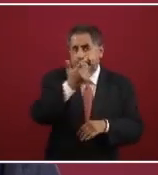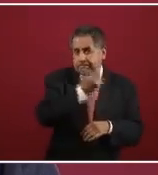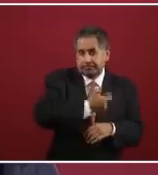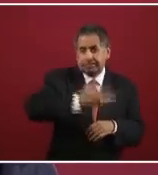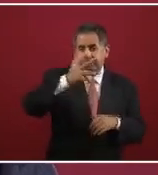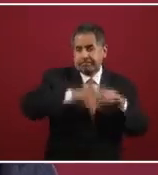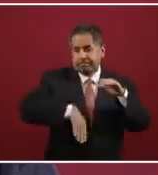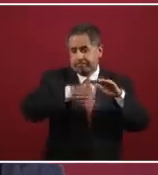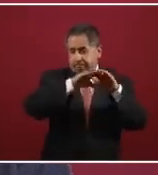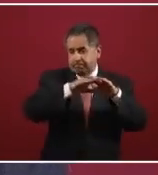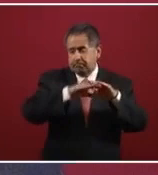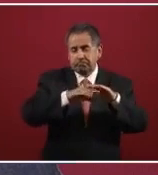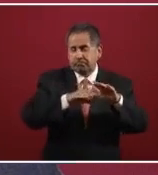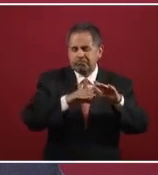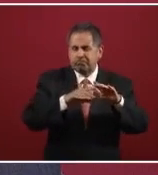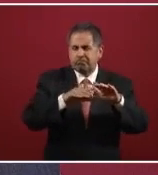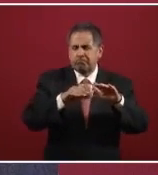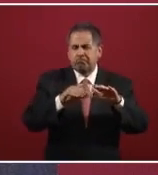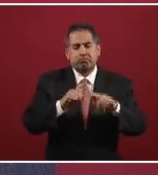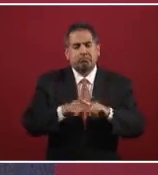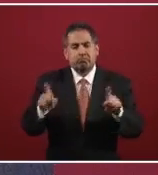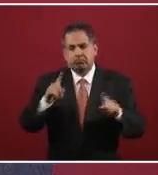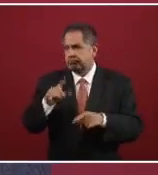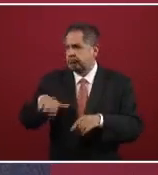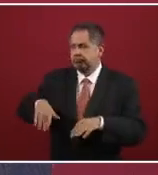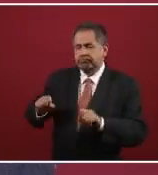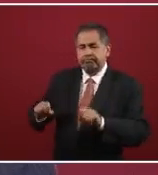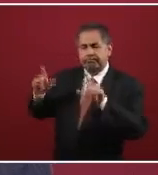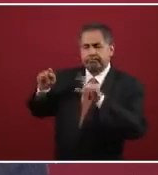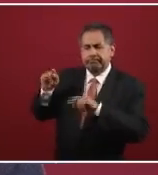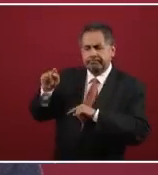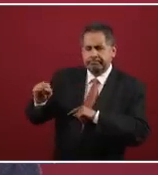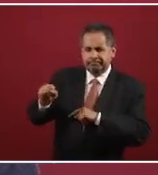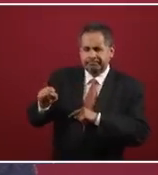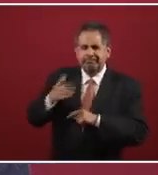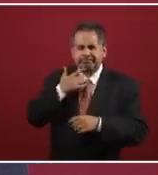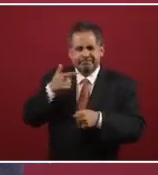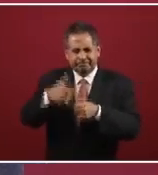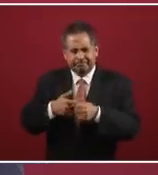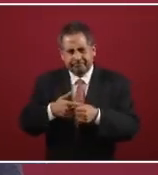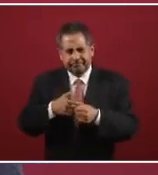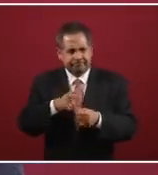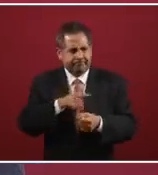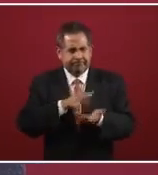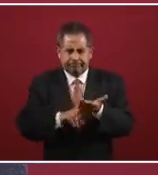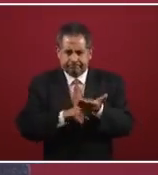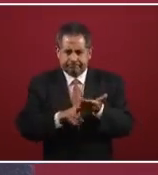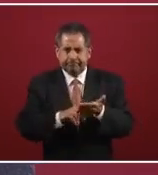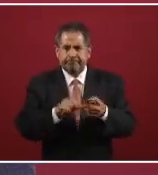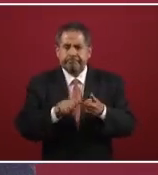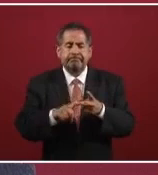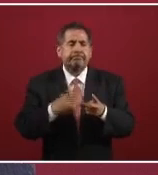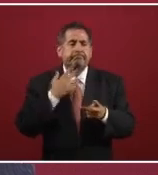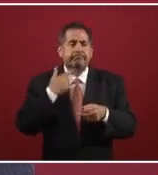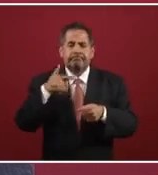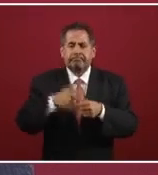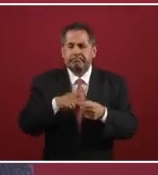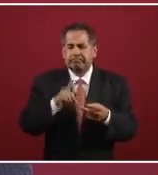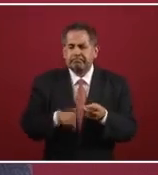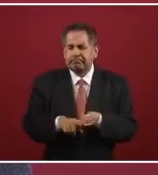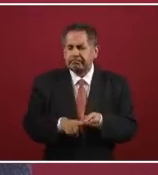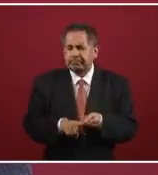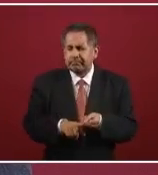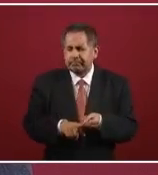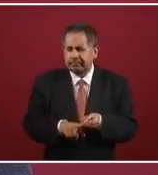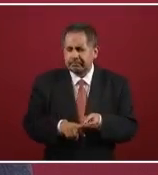finalmente el precio al público como lo pudimos demostrar en la gasolina regular si lo es en la gasolina en